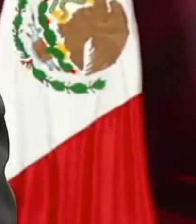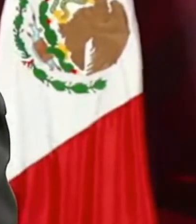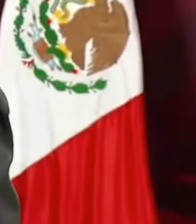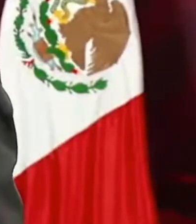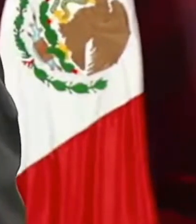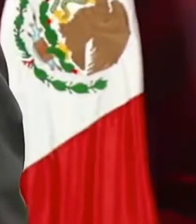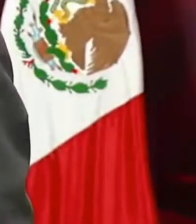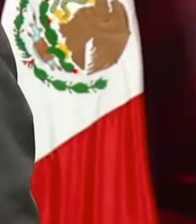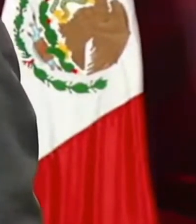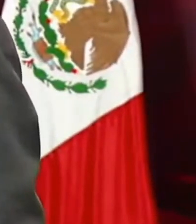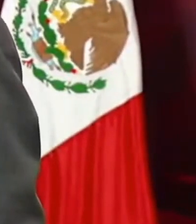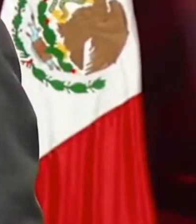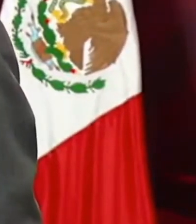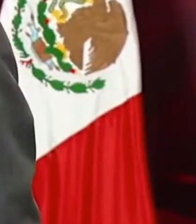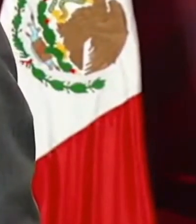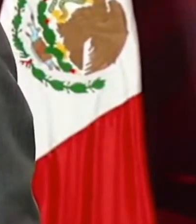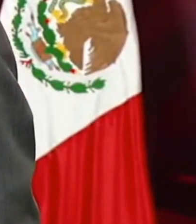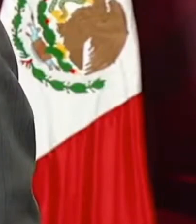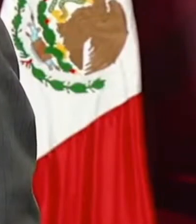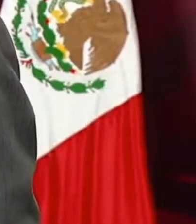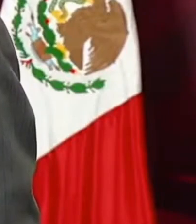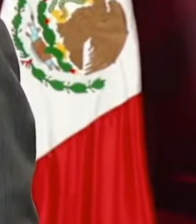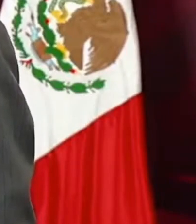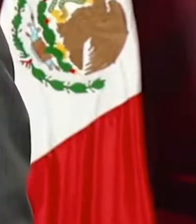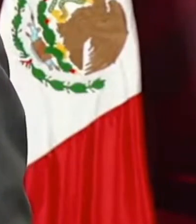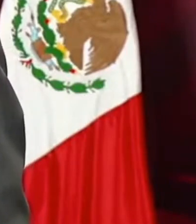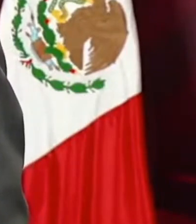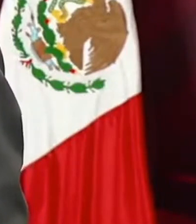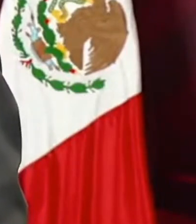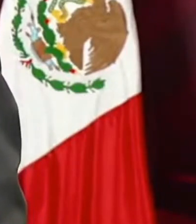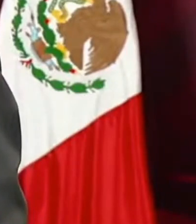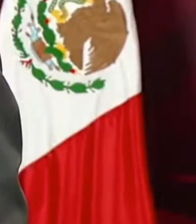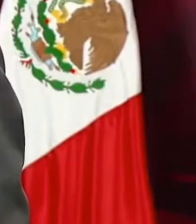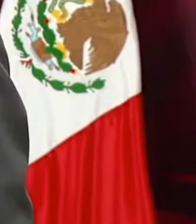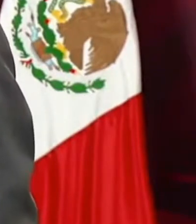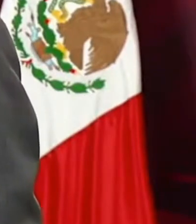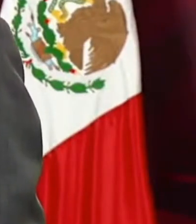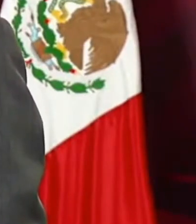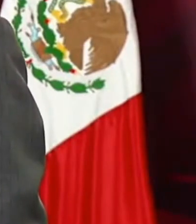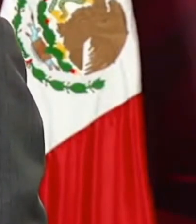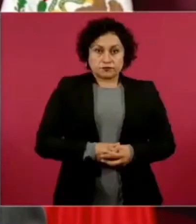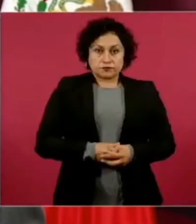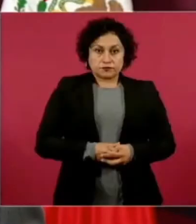de una minoría. El presupuesto es dinero de todo el pueblo